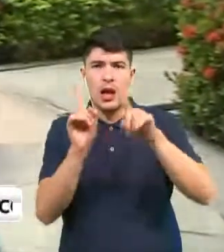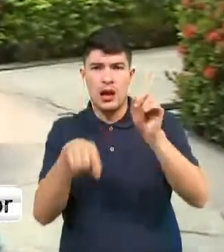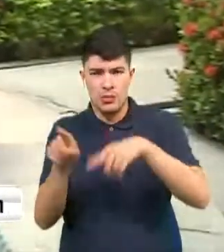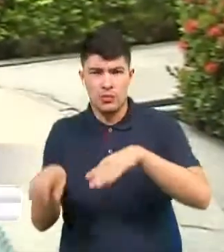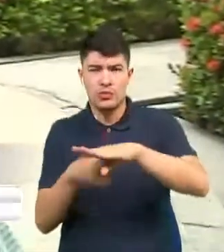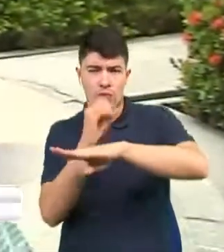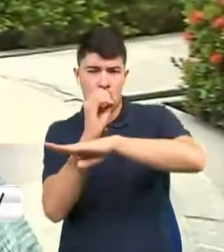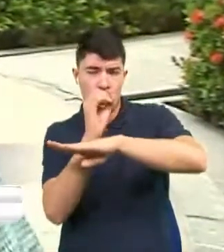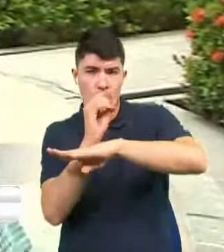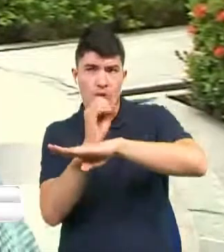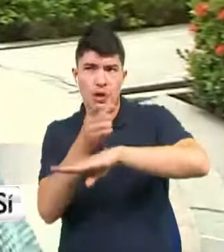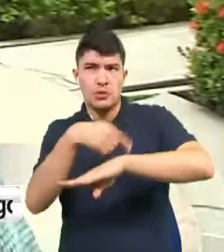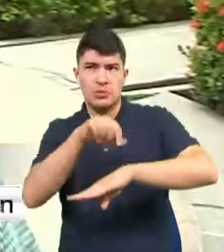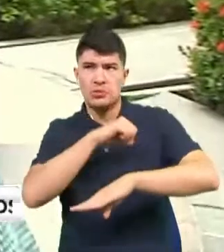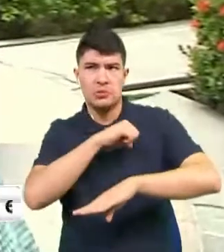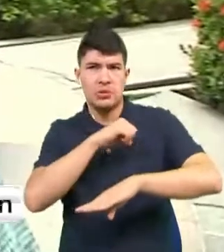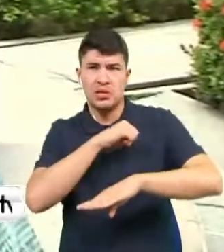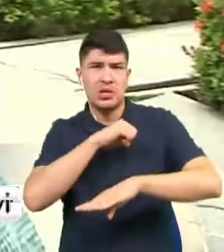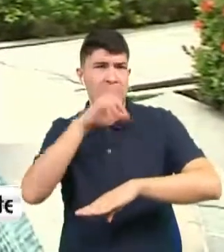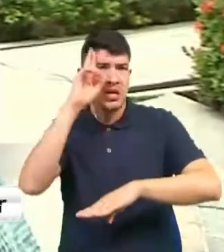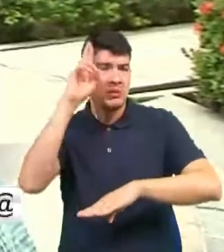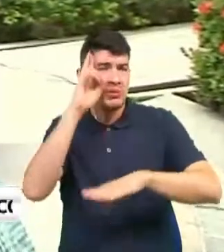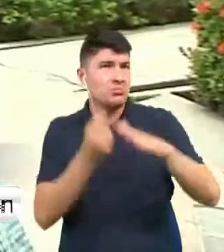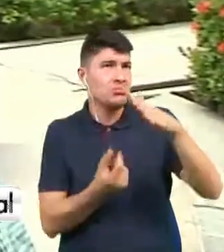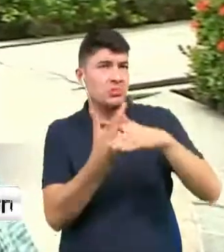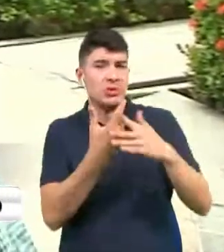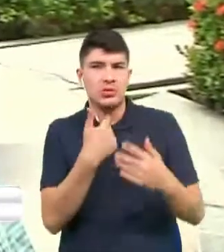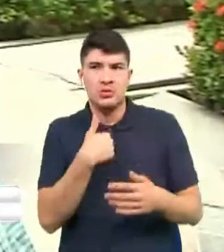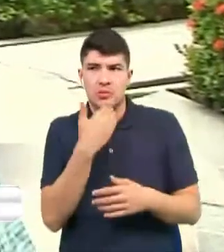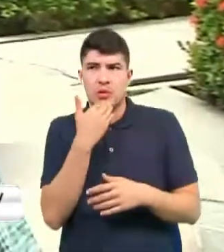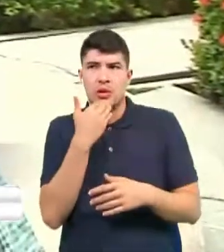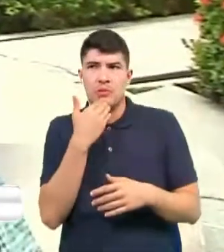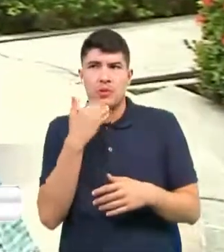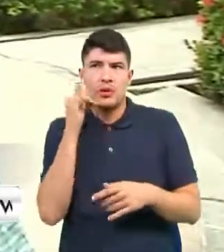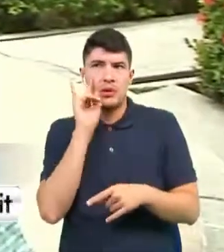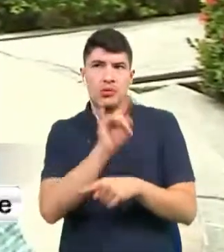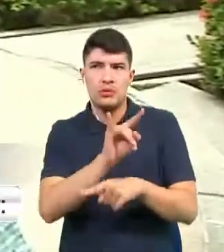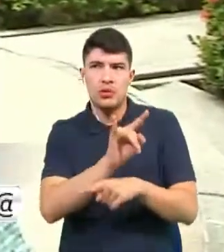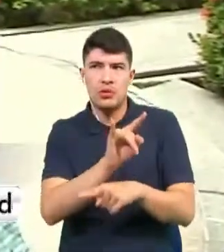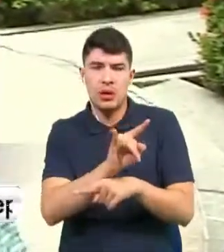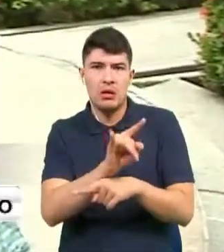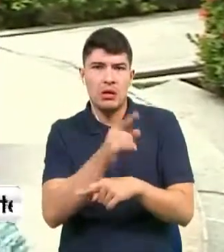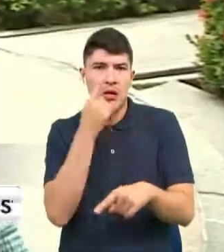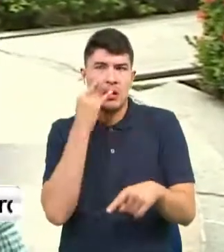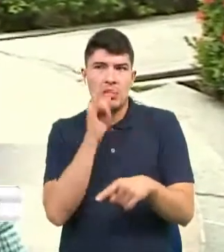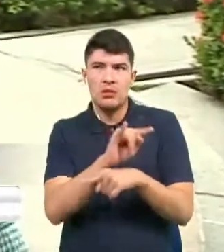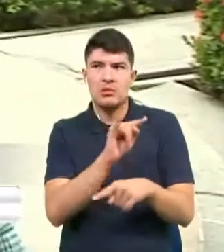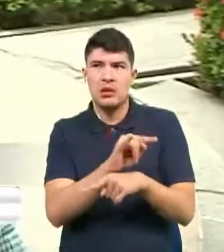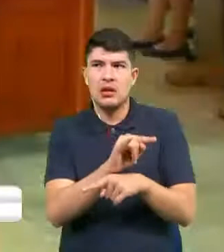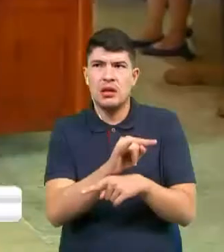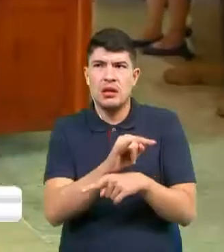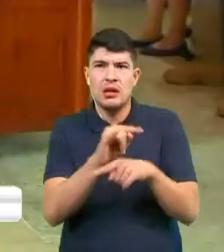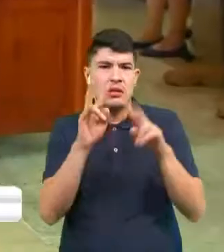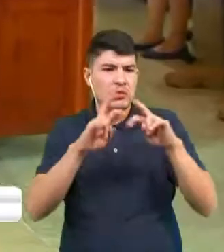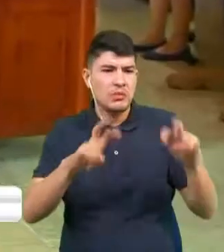organismos que no tienen razón de ser. Por ejemplo, digo, las Contralorías son organismos que no investigan